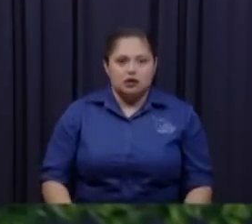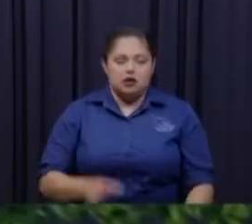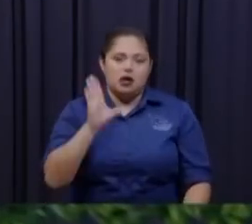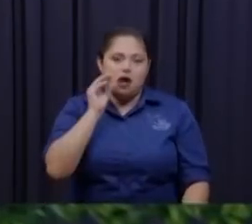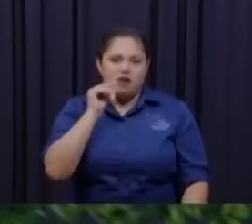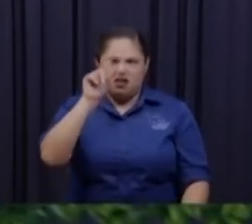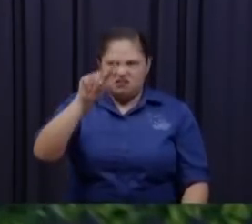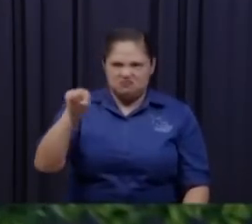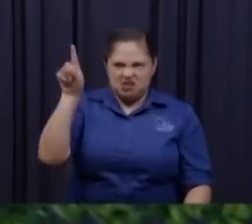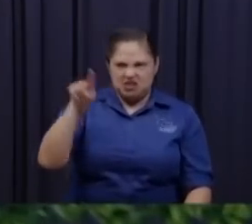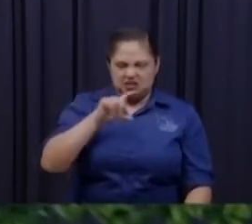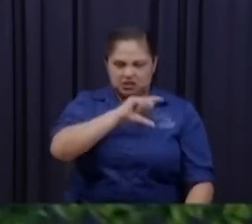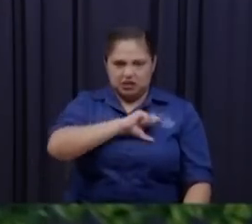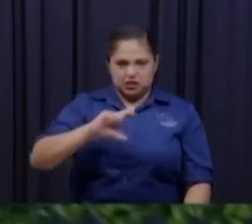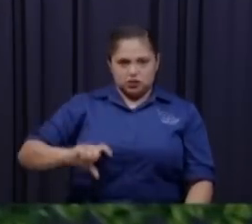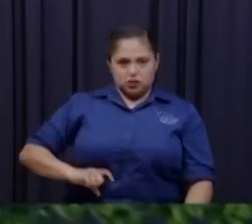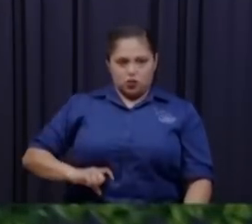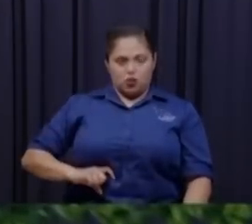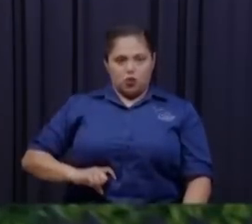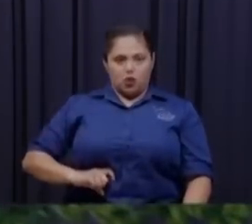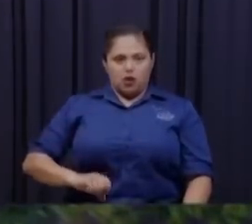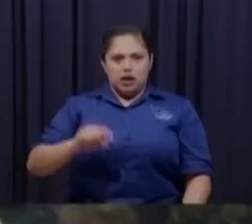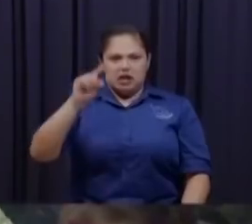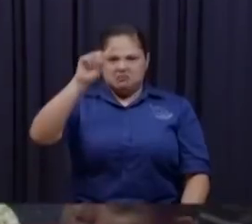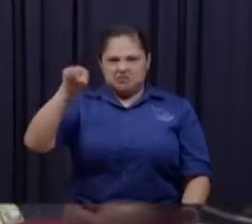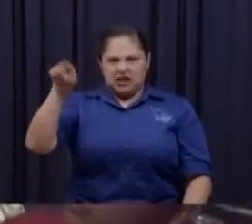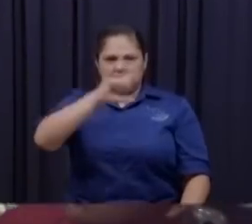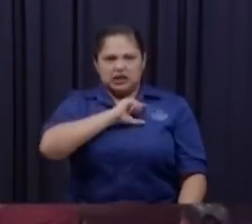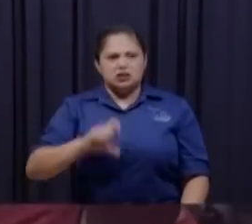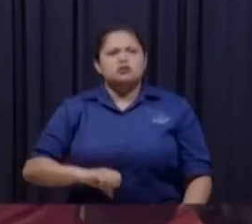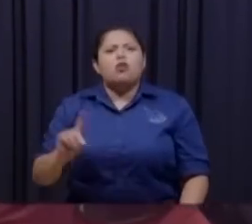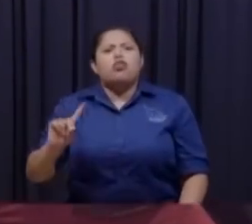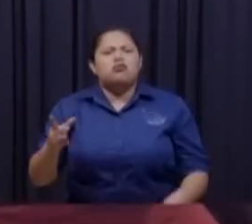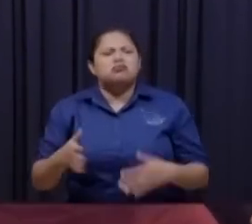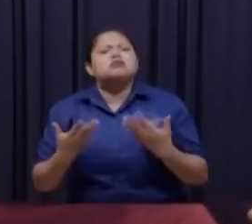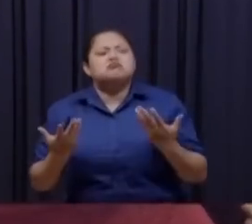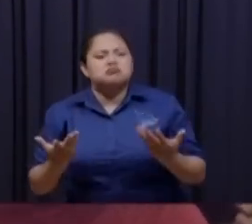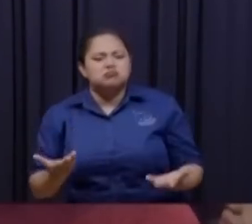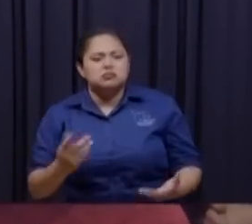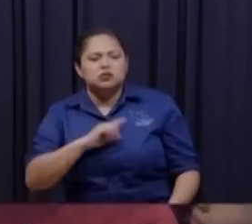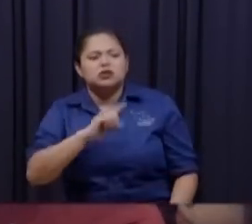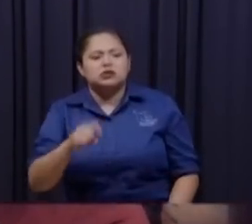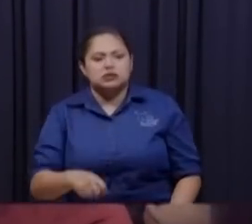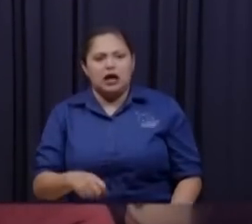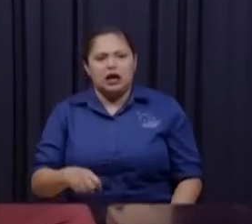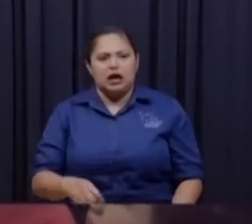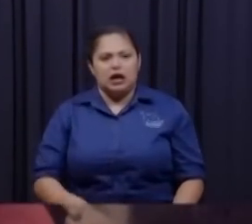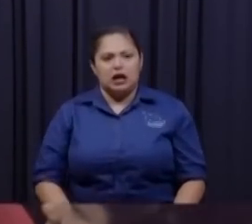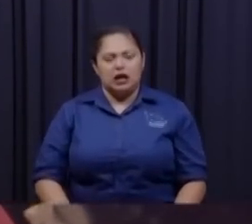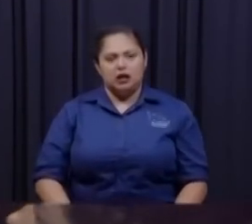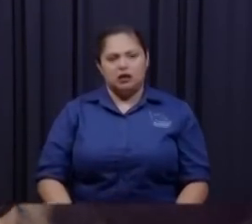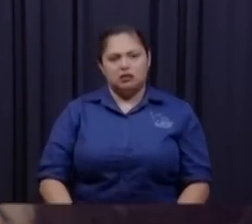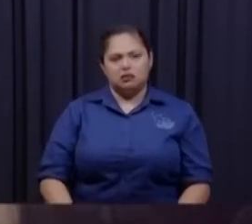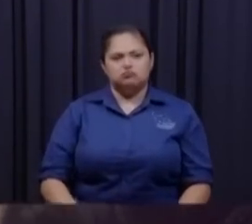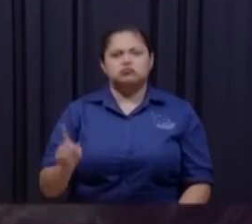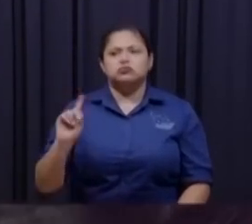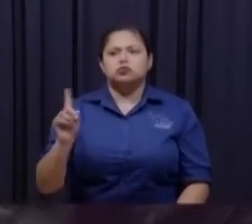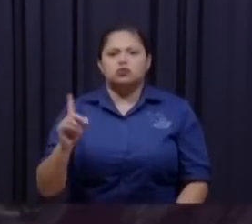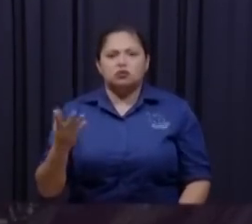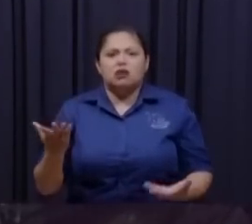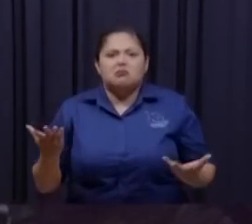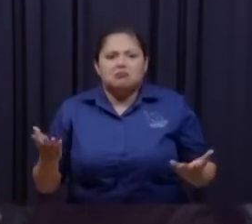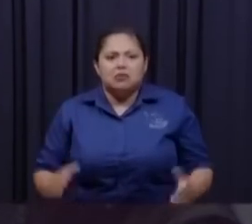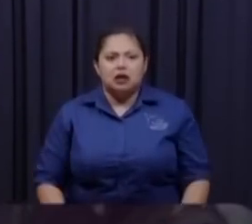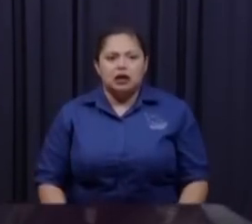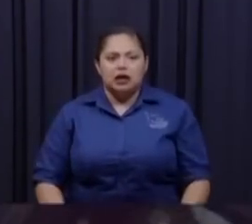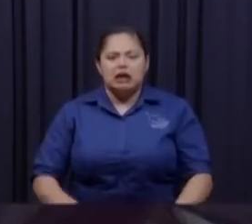anticristo. Y el anticristo, ¿en dónde va a estar campeando? en donde, en